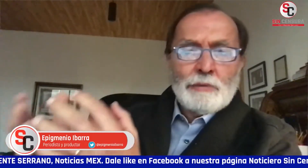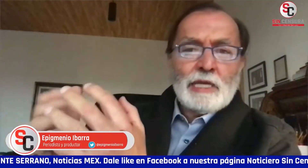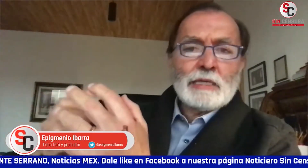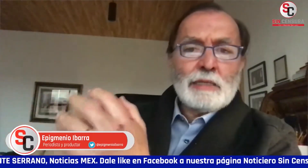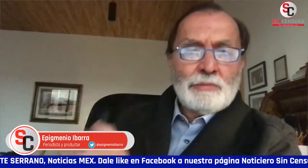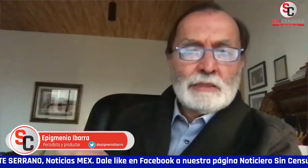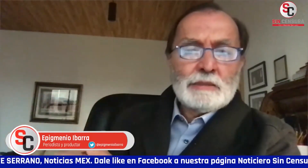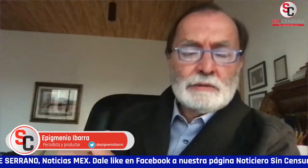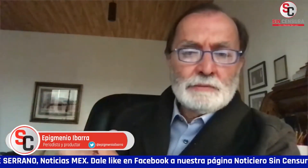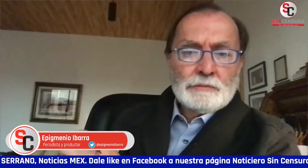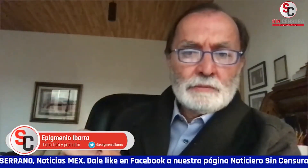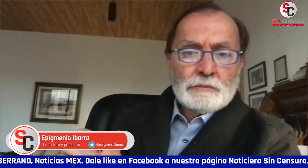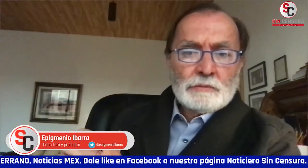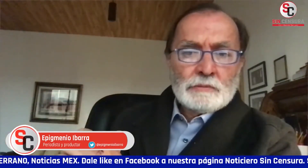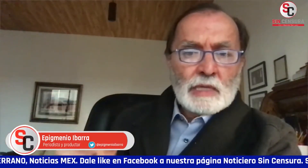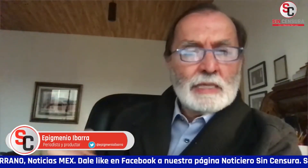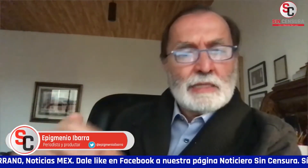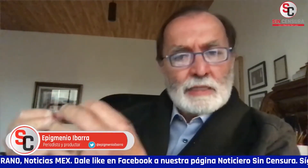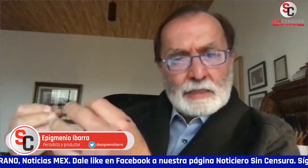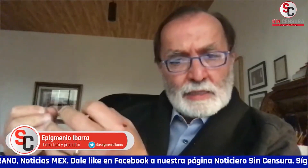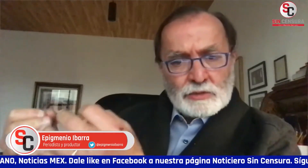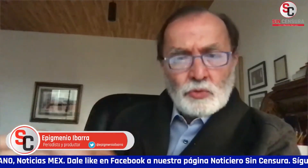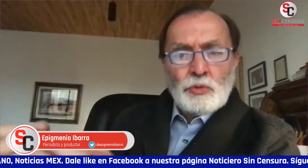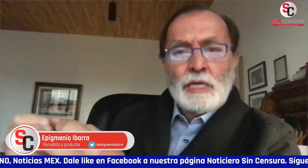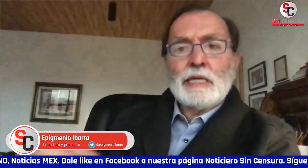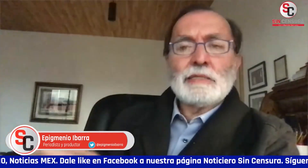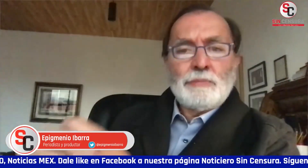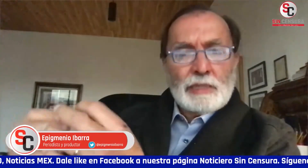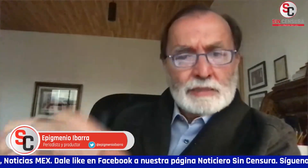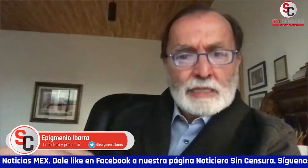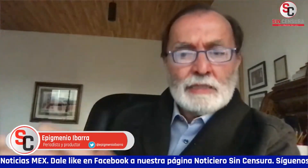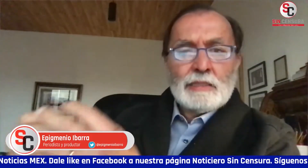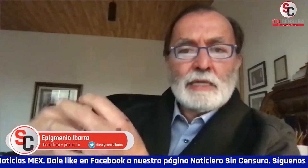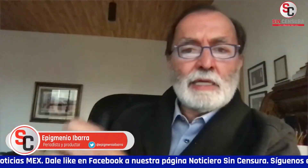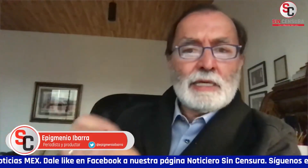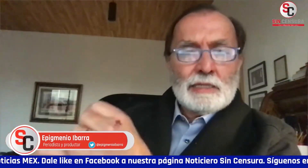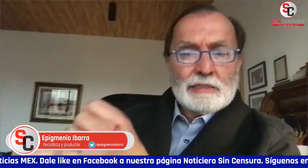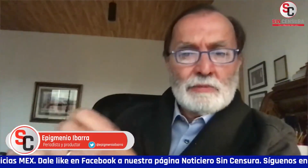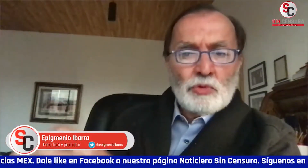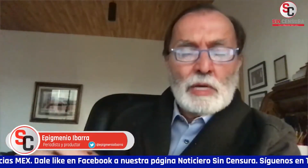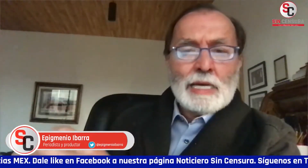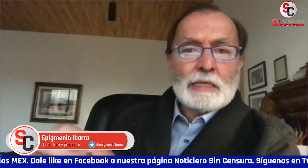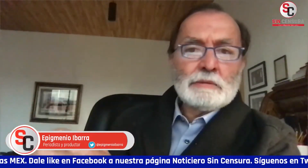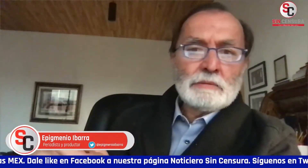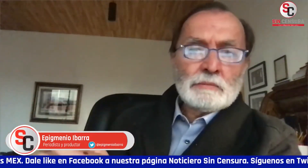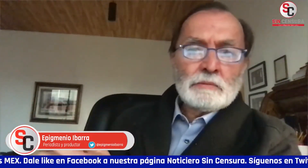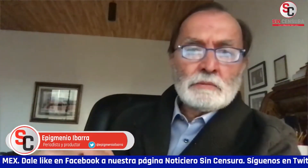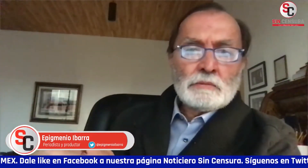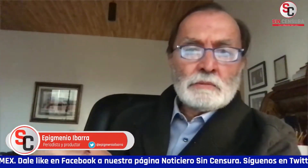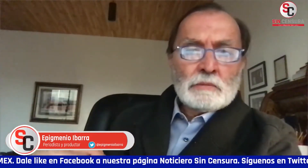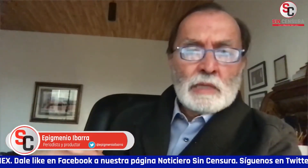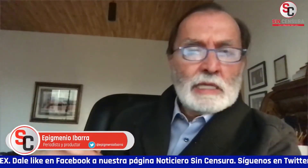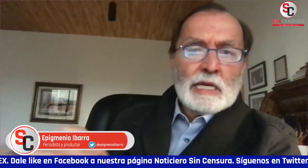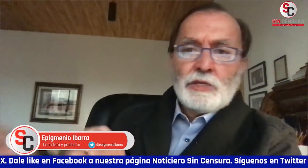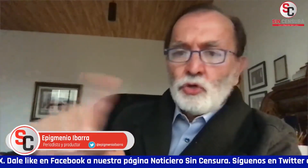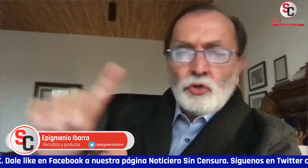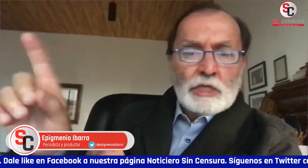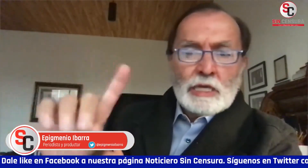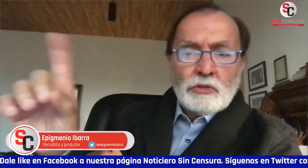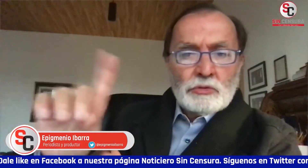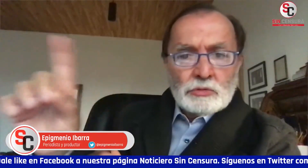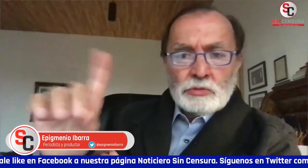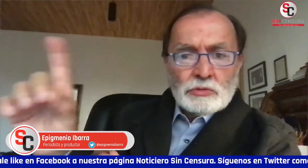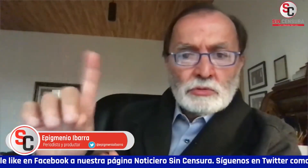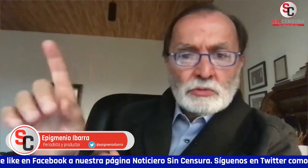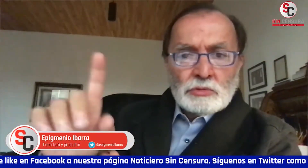opone abiertamente. Que se desnude, que se presente, que deje de simular. Que diga, yo no